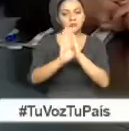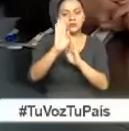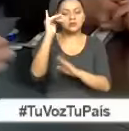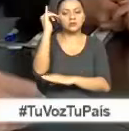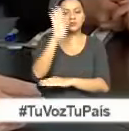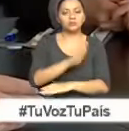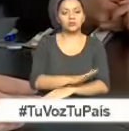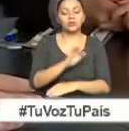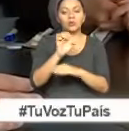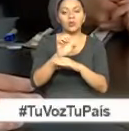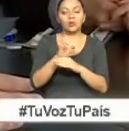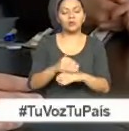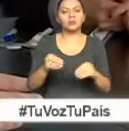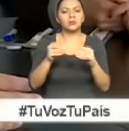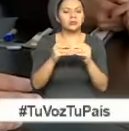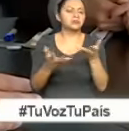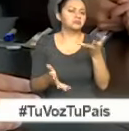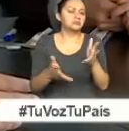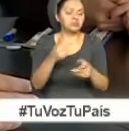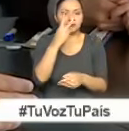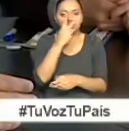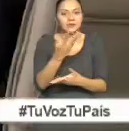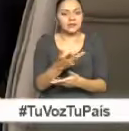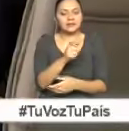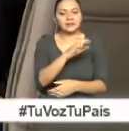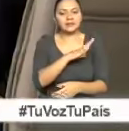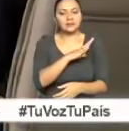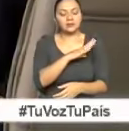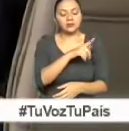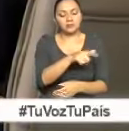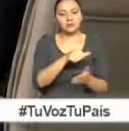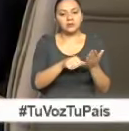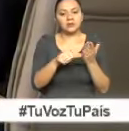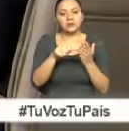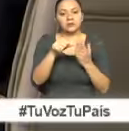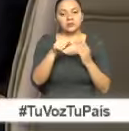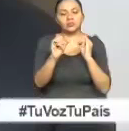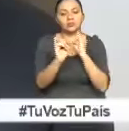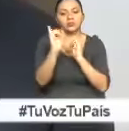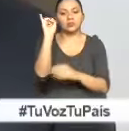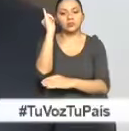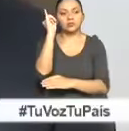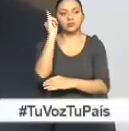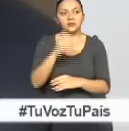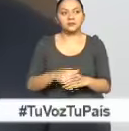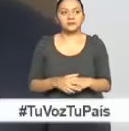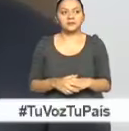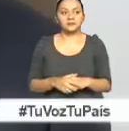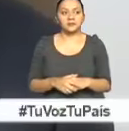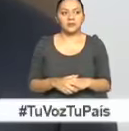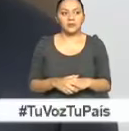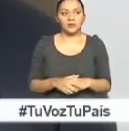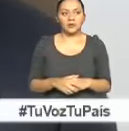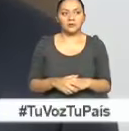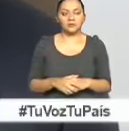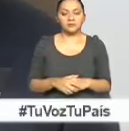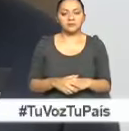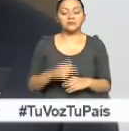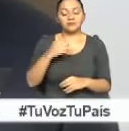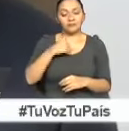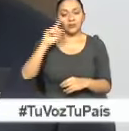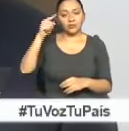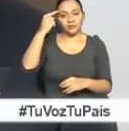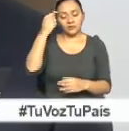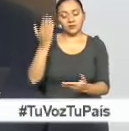del país son destacadas por Santiago León, ministro de Industria y Productividad. Nosotros desde el gobierno hemos planteado una